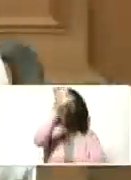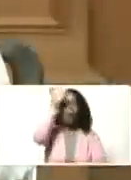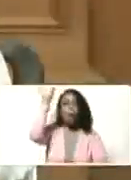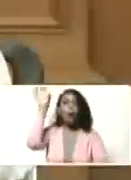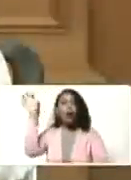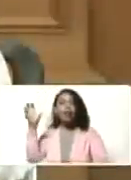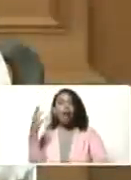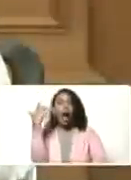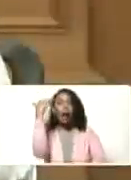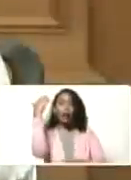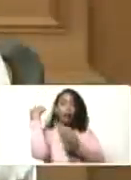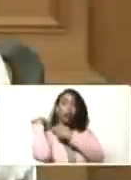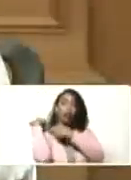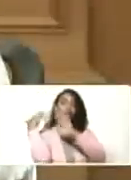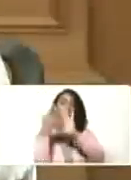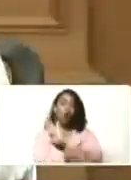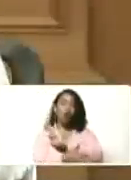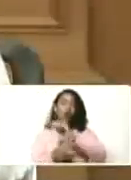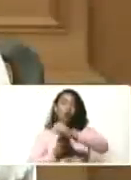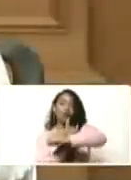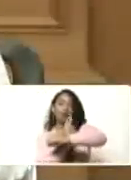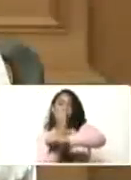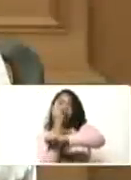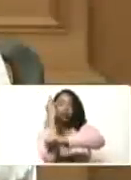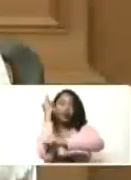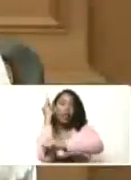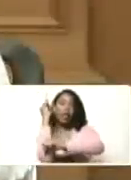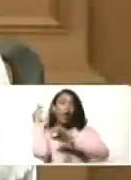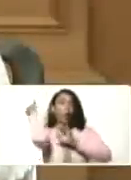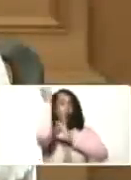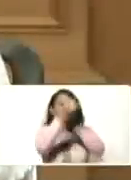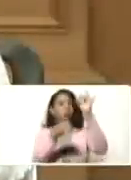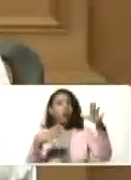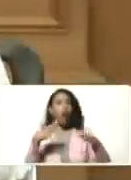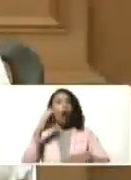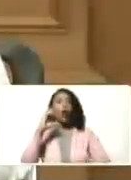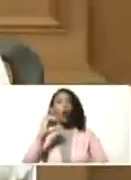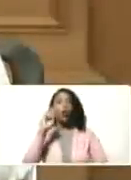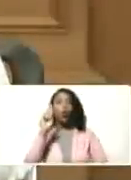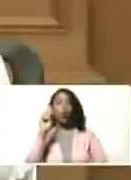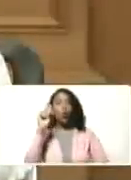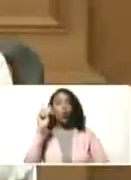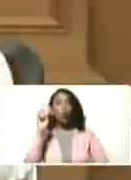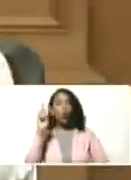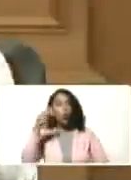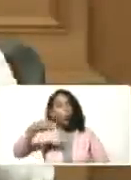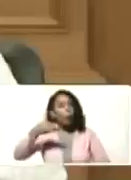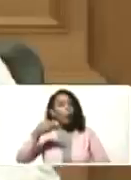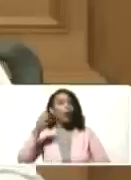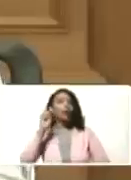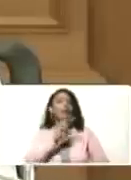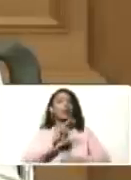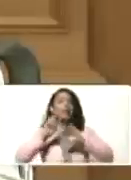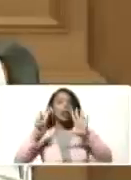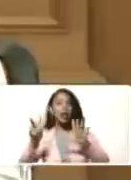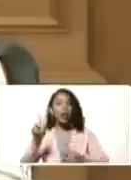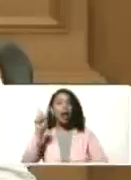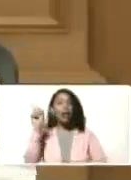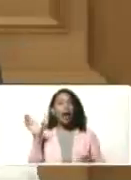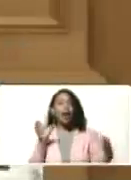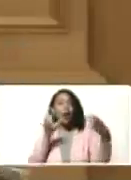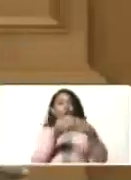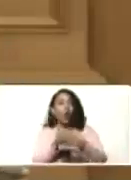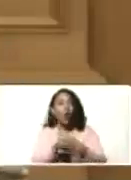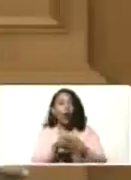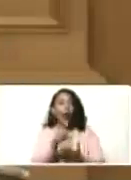tenemos responsabilidad sobre la selva amazónica en la COP27, que se reúne la otra semana en Egipto, es